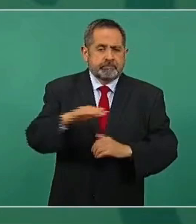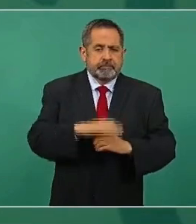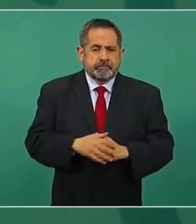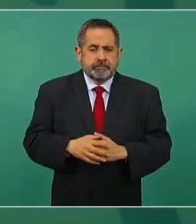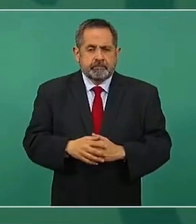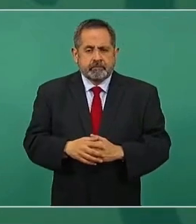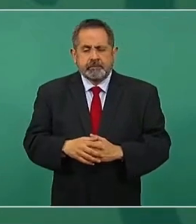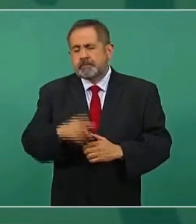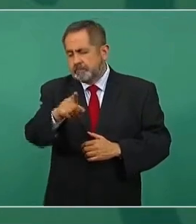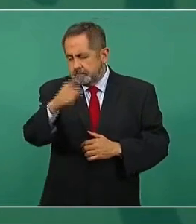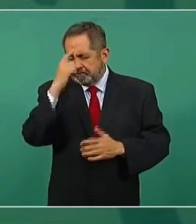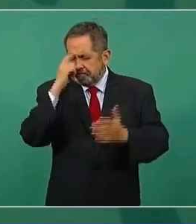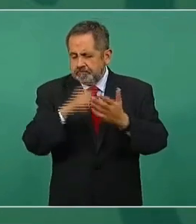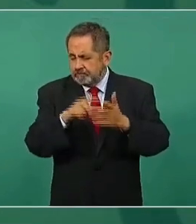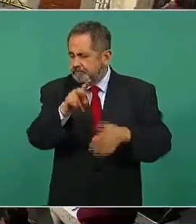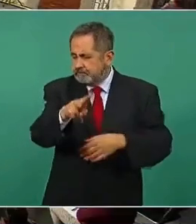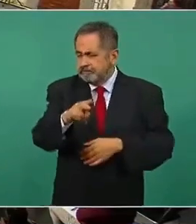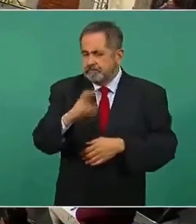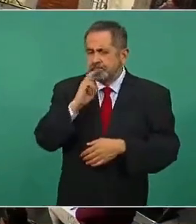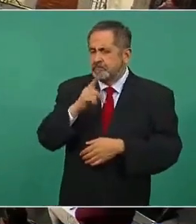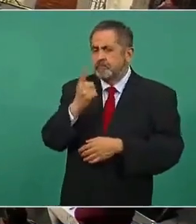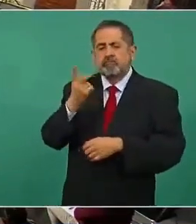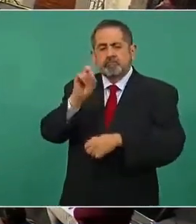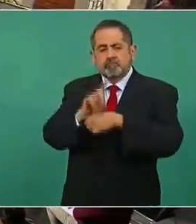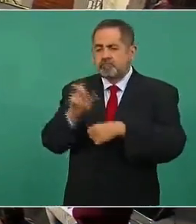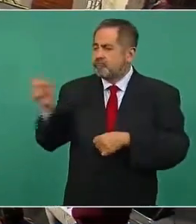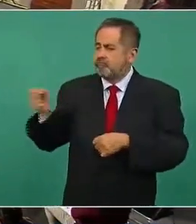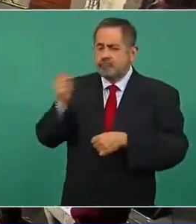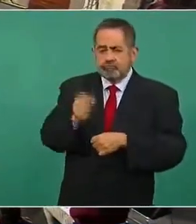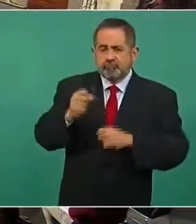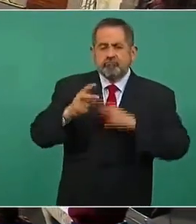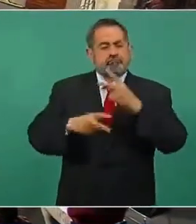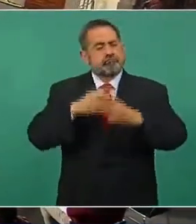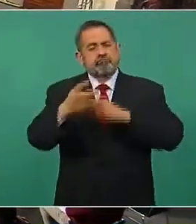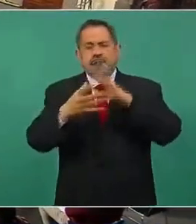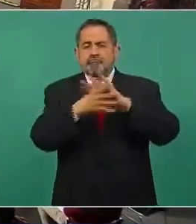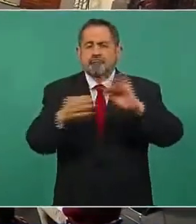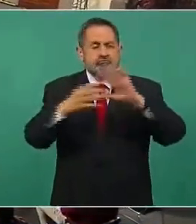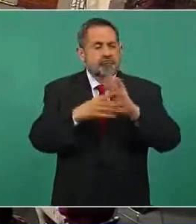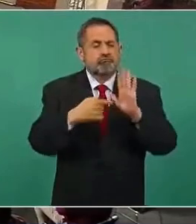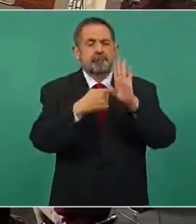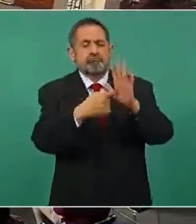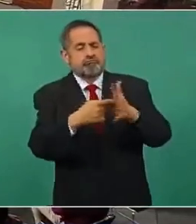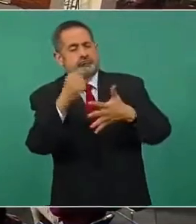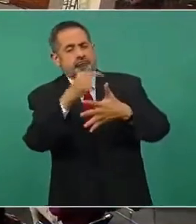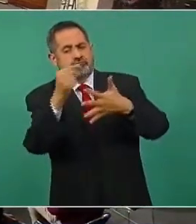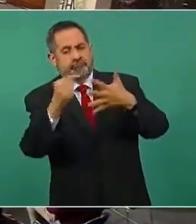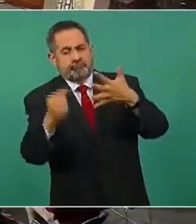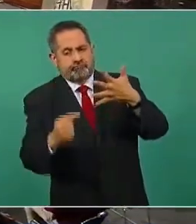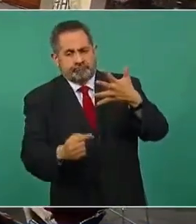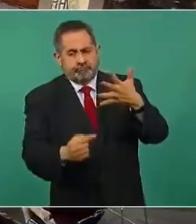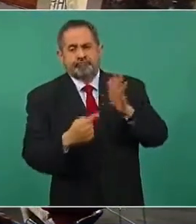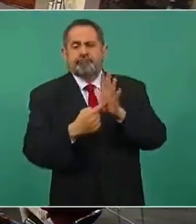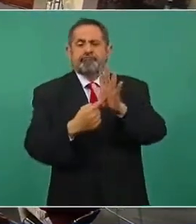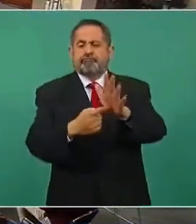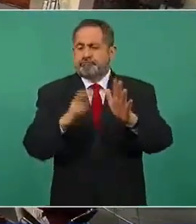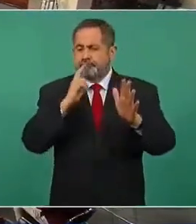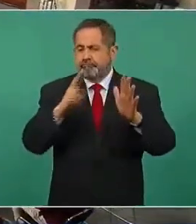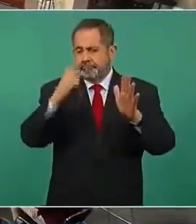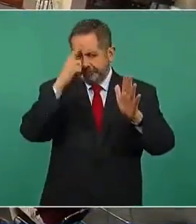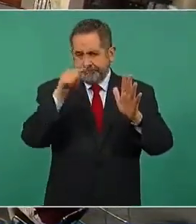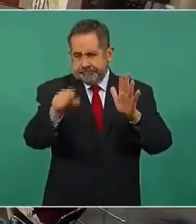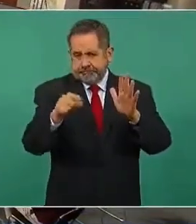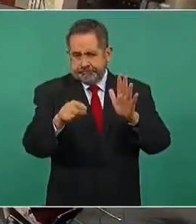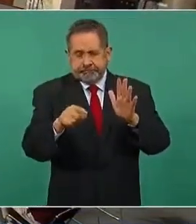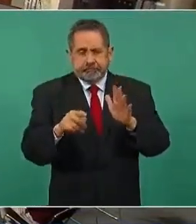Valdría la pena que un día se explicara y que se contestara esta pregunta